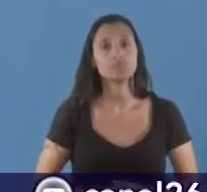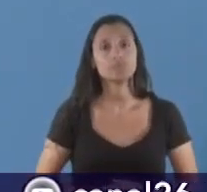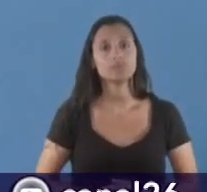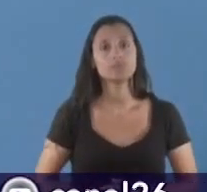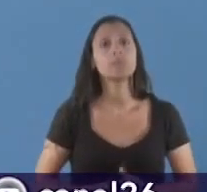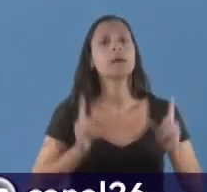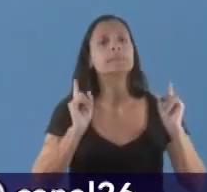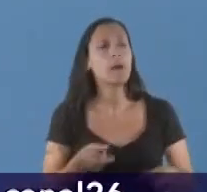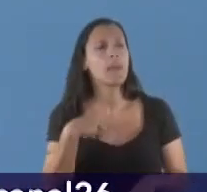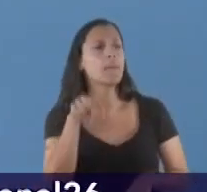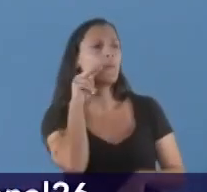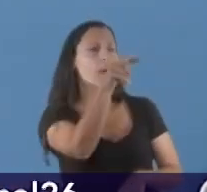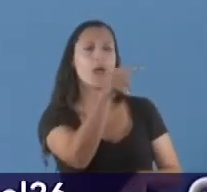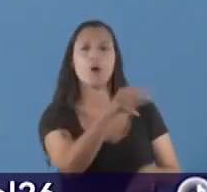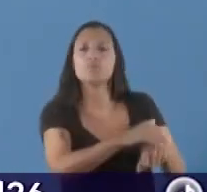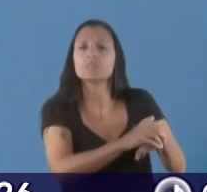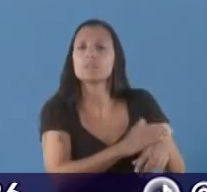Pero también veo a un querido amigo,